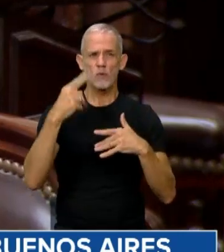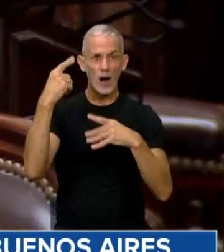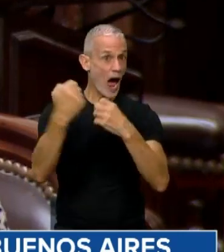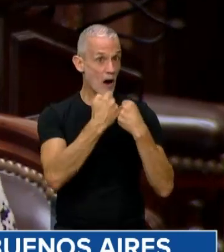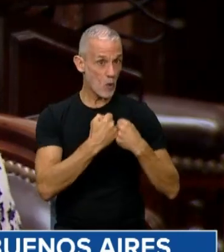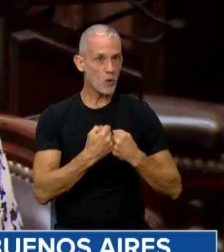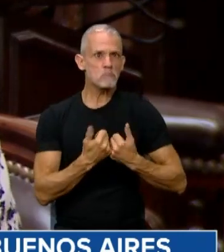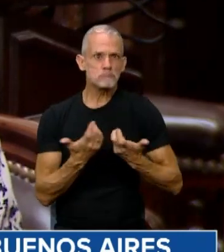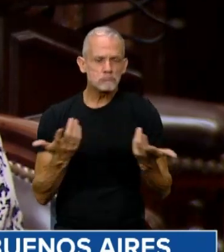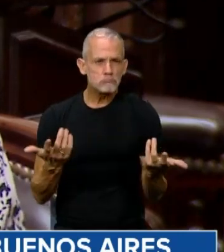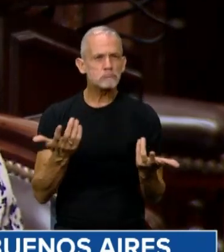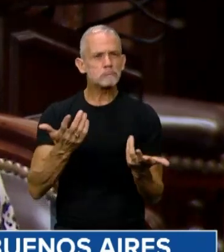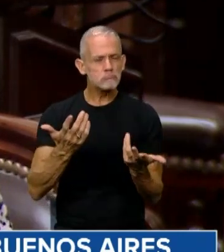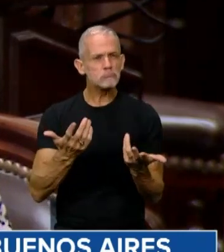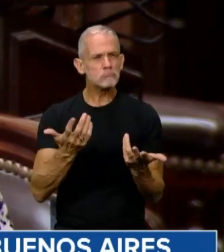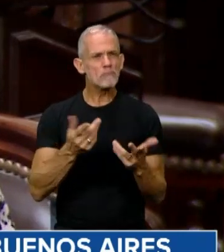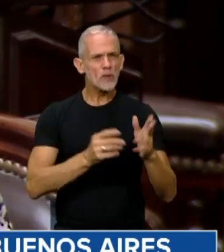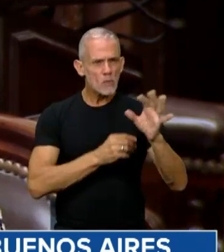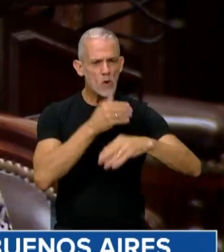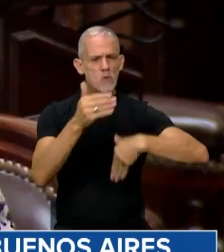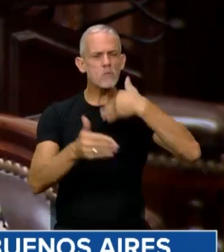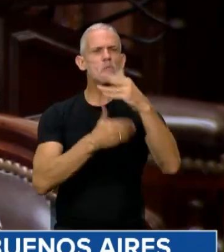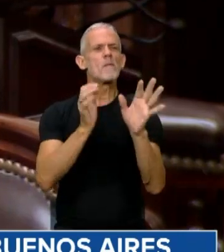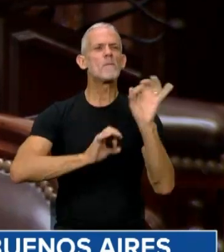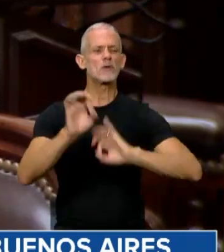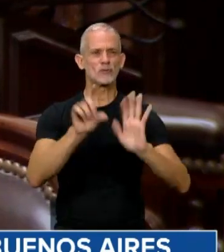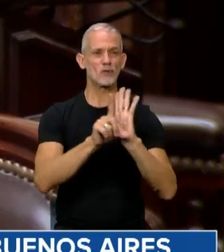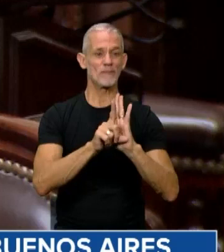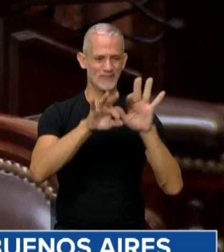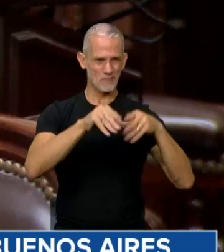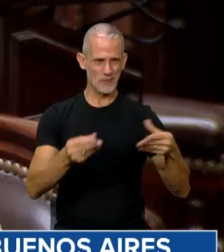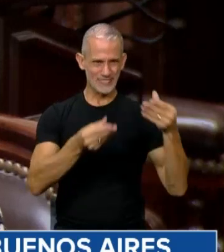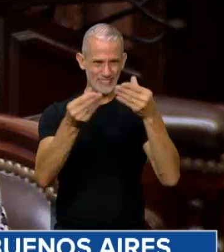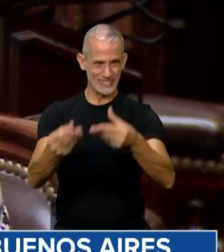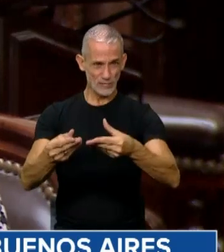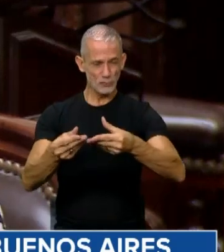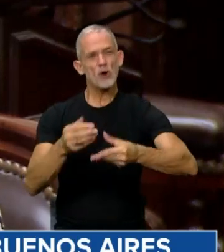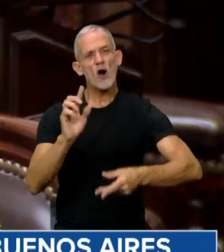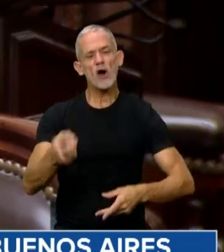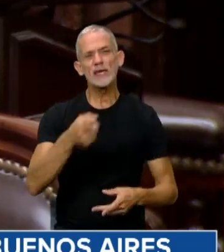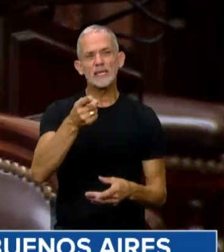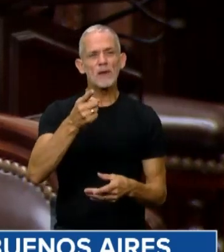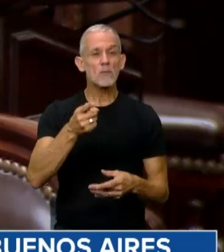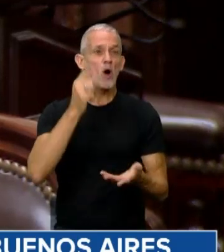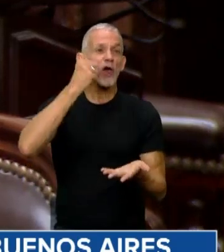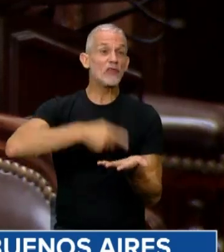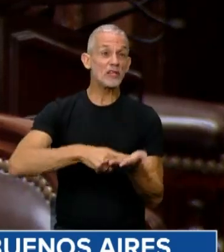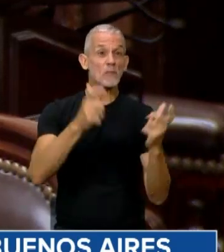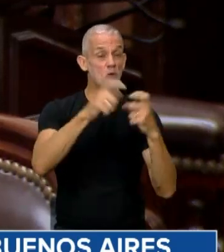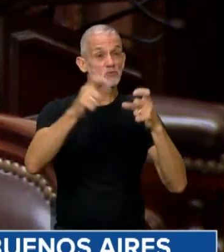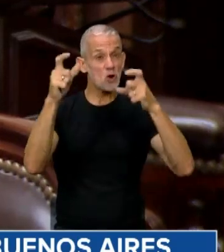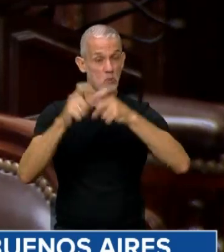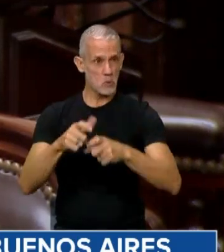consenso atrás del cual se ha ido gestando, tanto la presentación del proyecto como los dictámenes en las